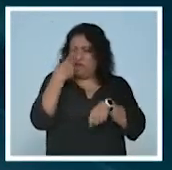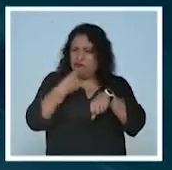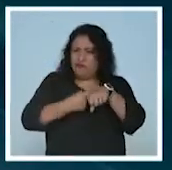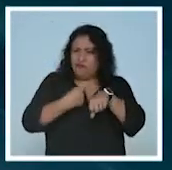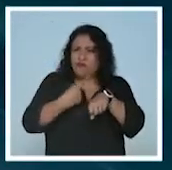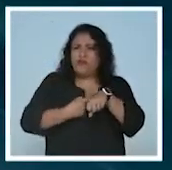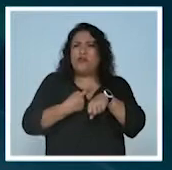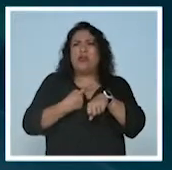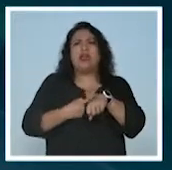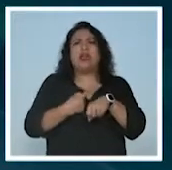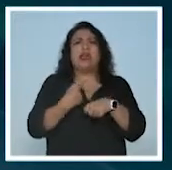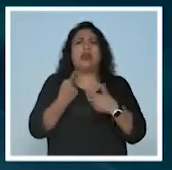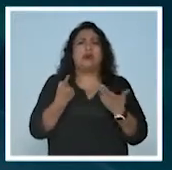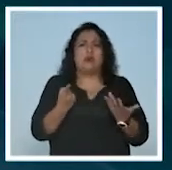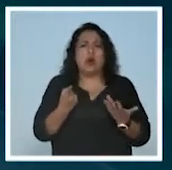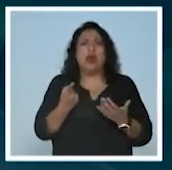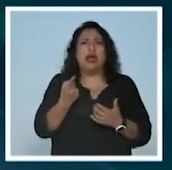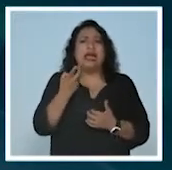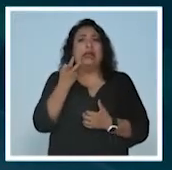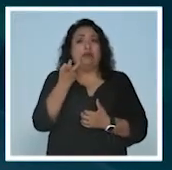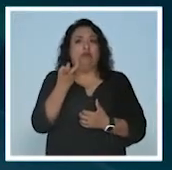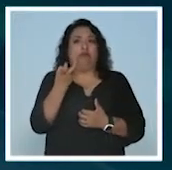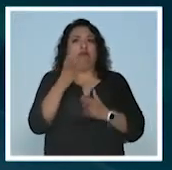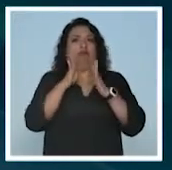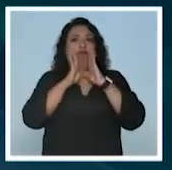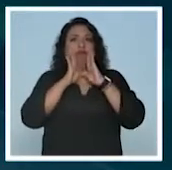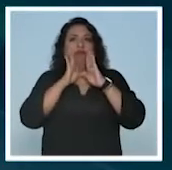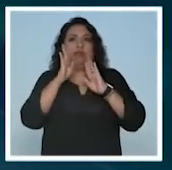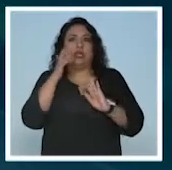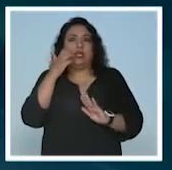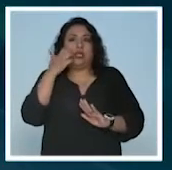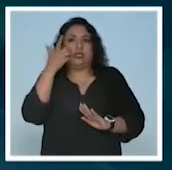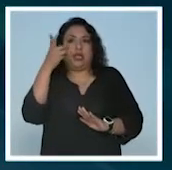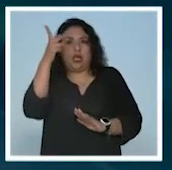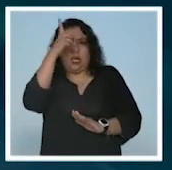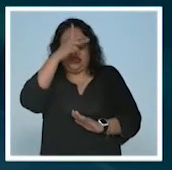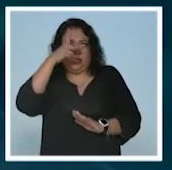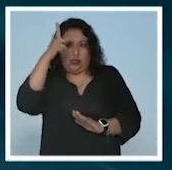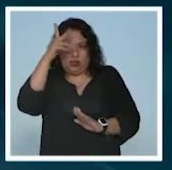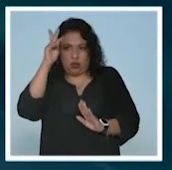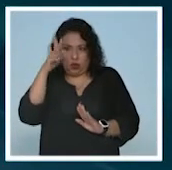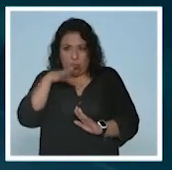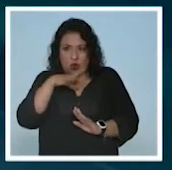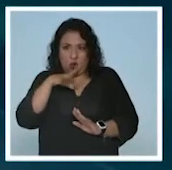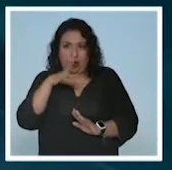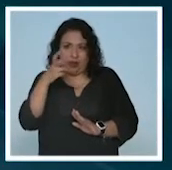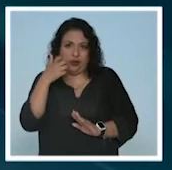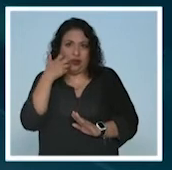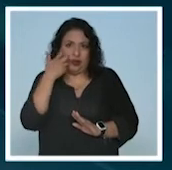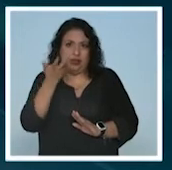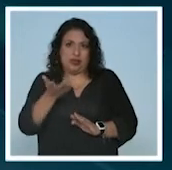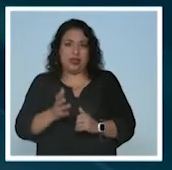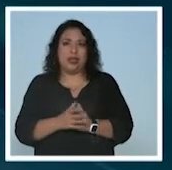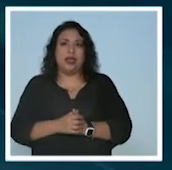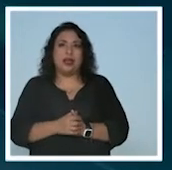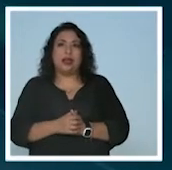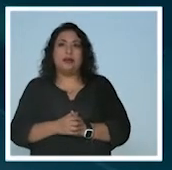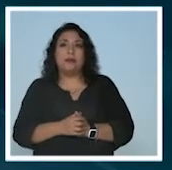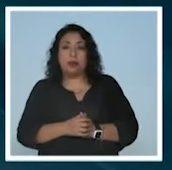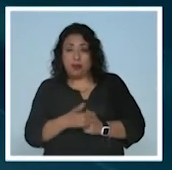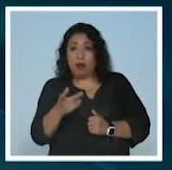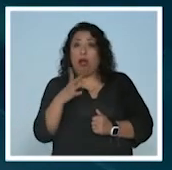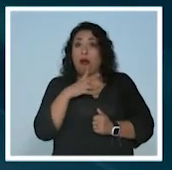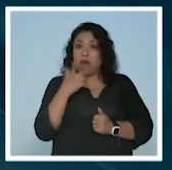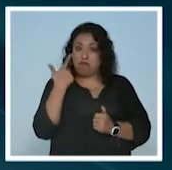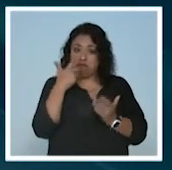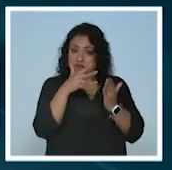tautología. Pues sí, ya son confesiones que ya las quisiera tu psicólogo, si es que lo tienes, ¿no? Le dan mucho sabor